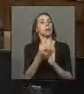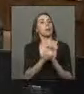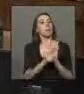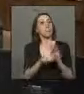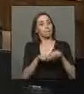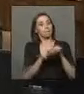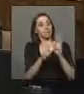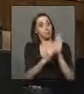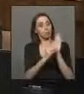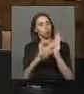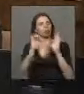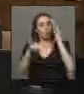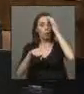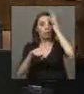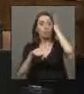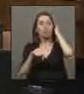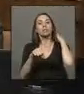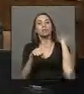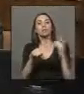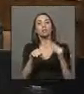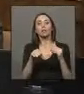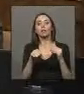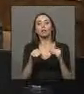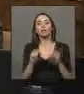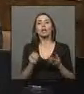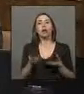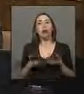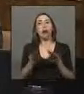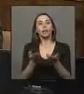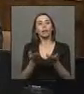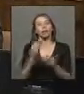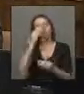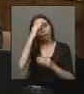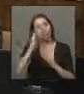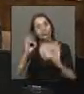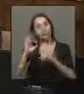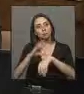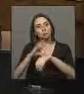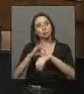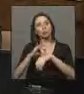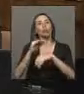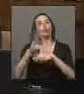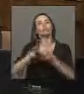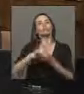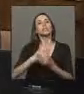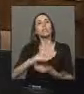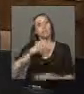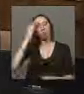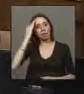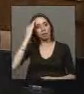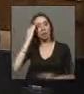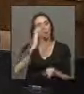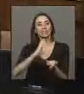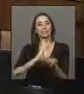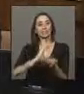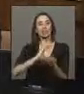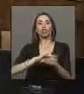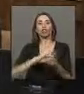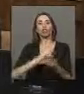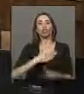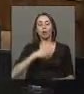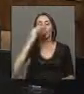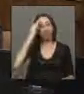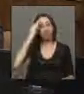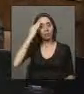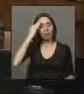aprobaremos el aumento de la resolutividad de la atención de especialidad, en salud mental, en centros de salud mental comunitaria, en la